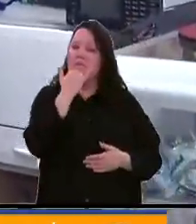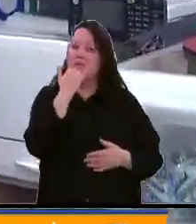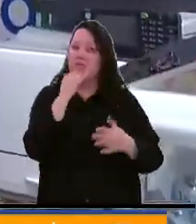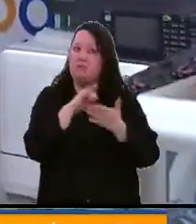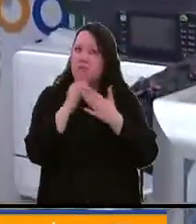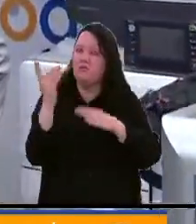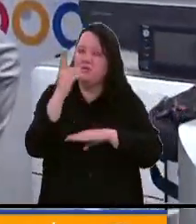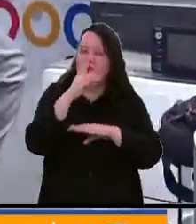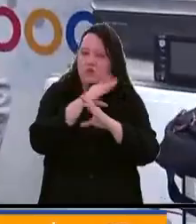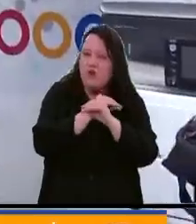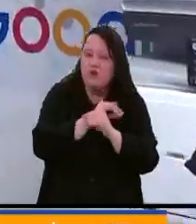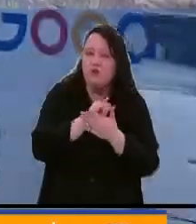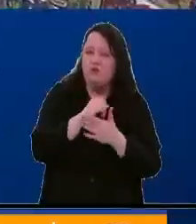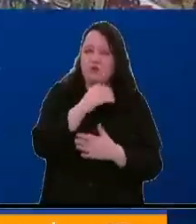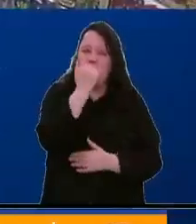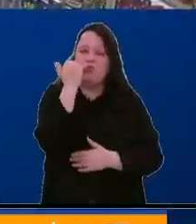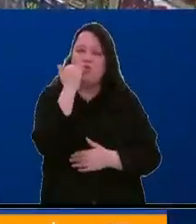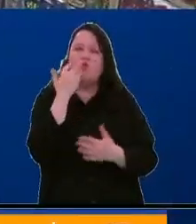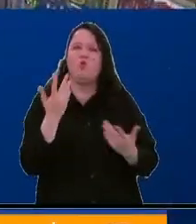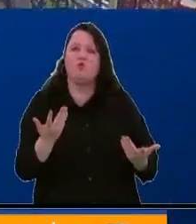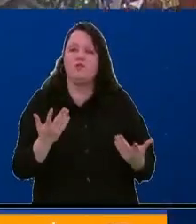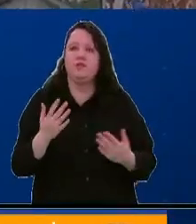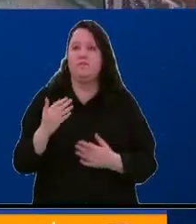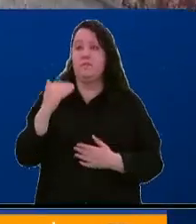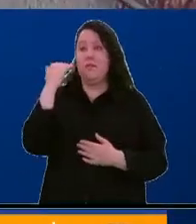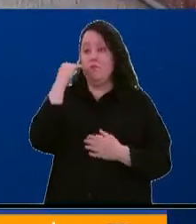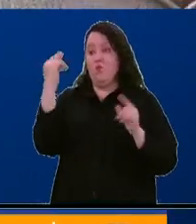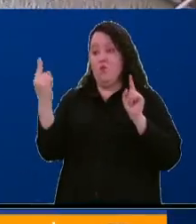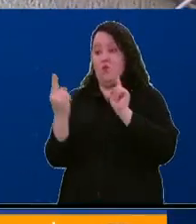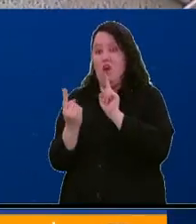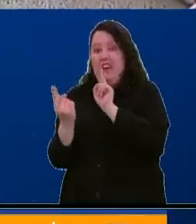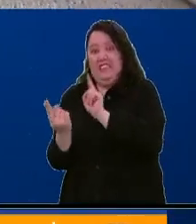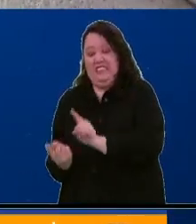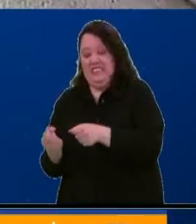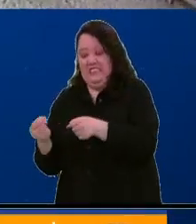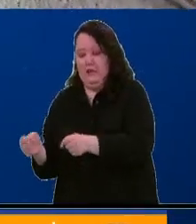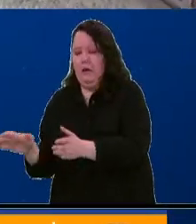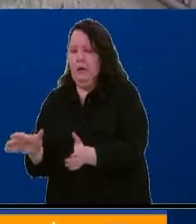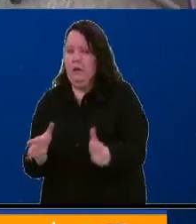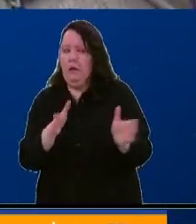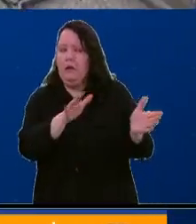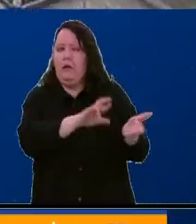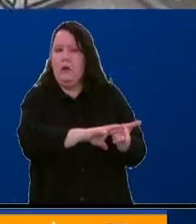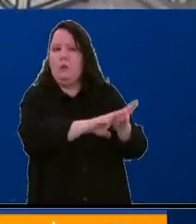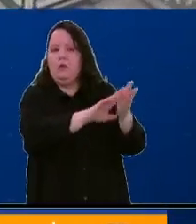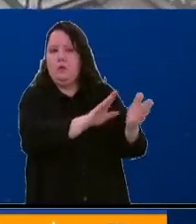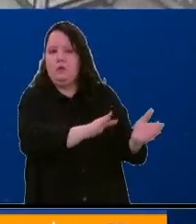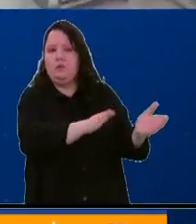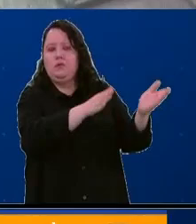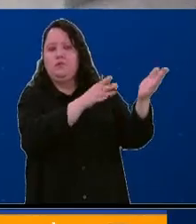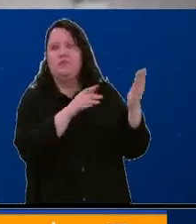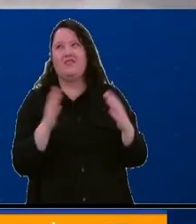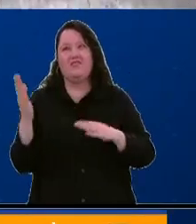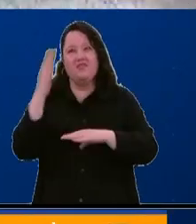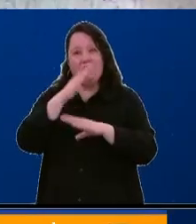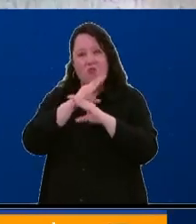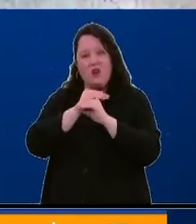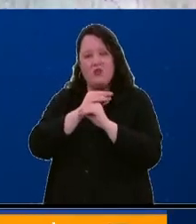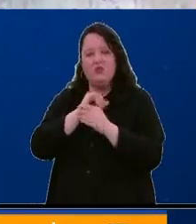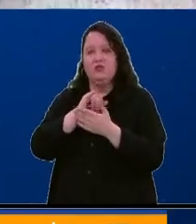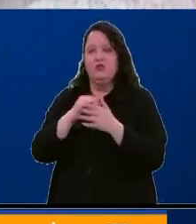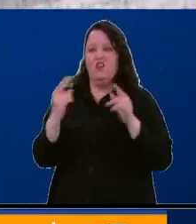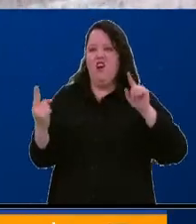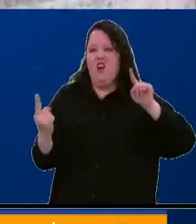noche? ¿Cómo se encuentra la señora? Bueno, la señora está en recuperación. Esa noche él irrumpió en